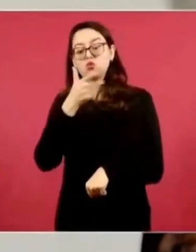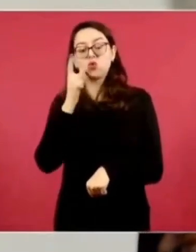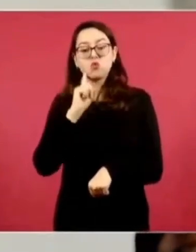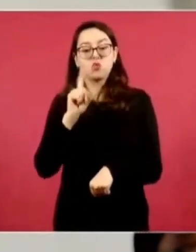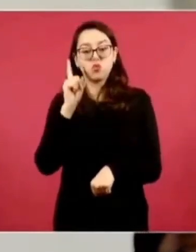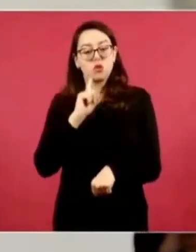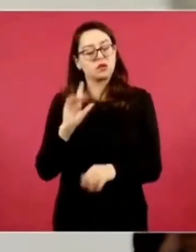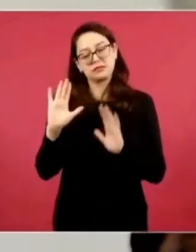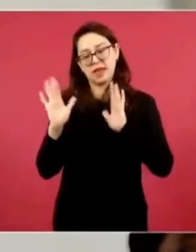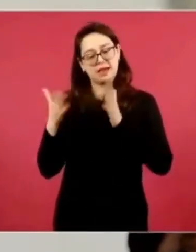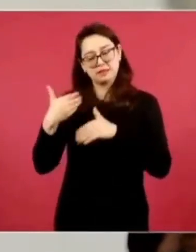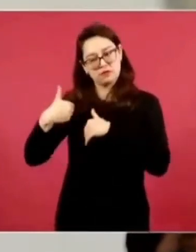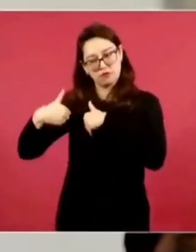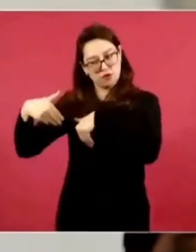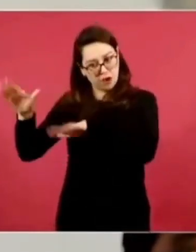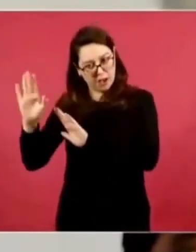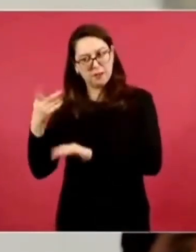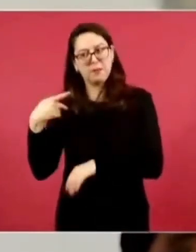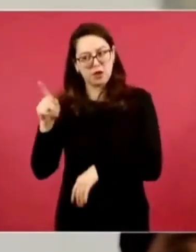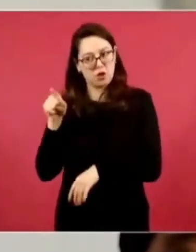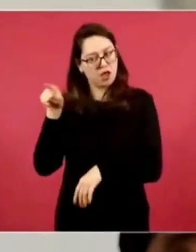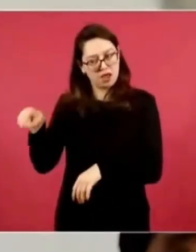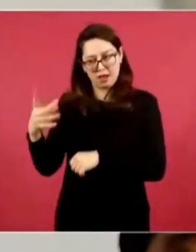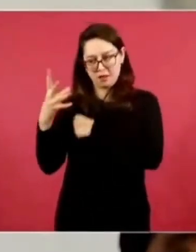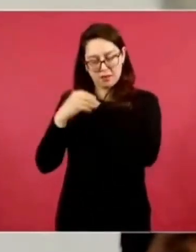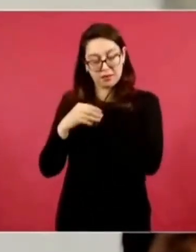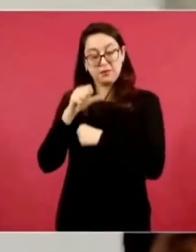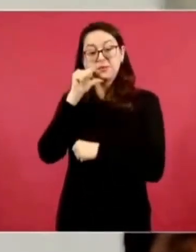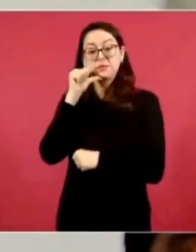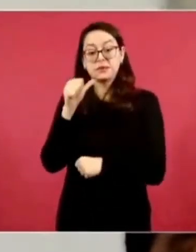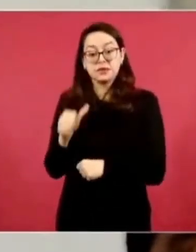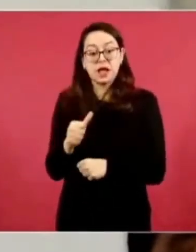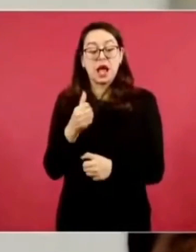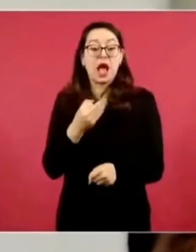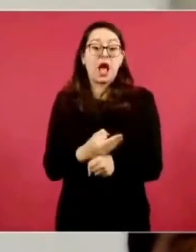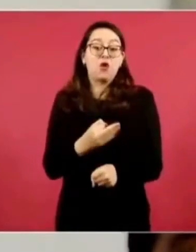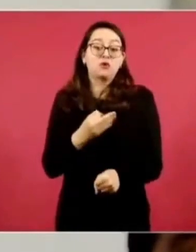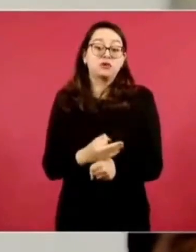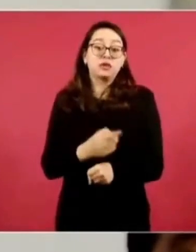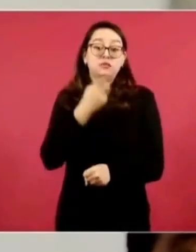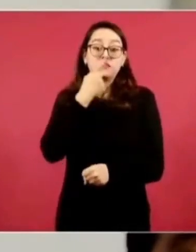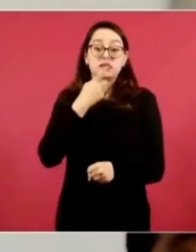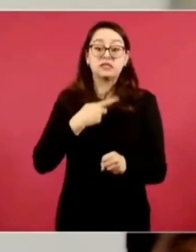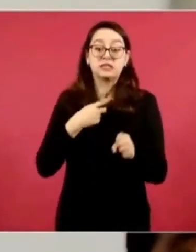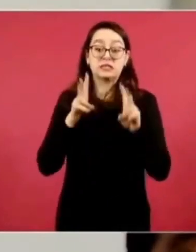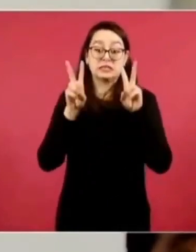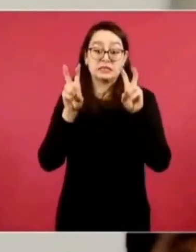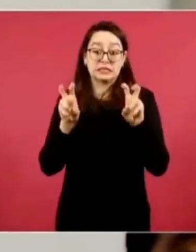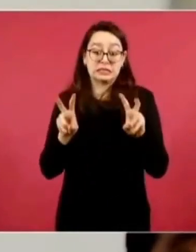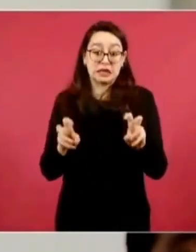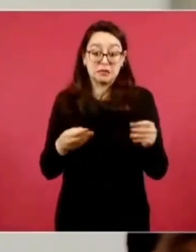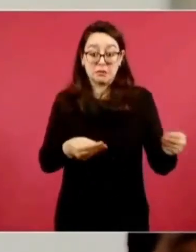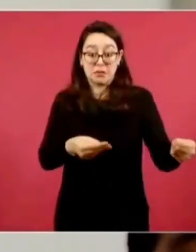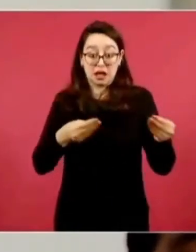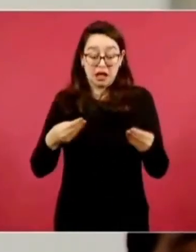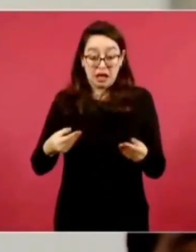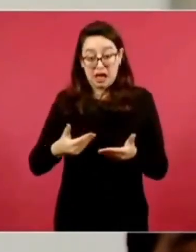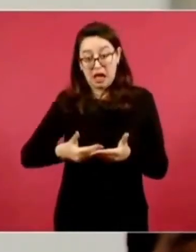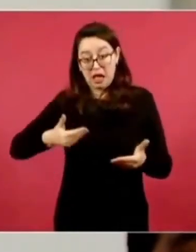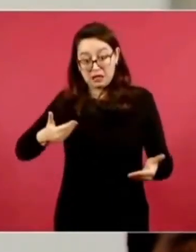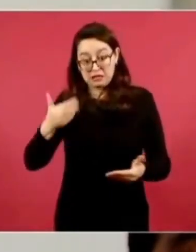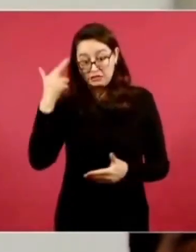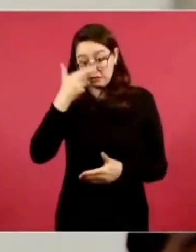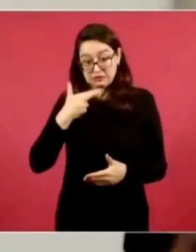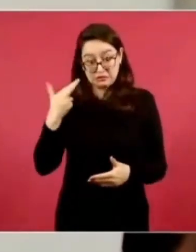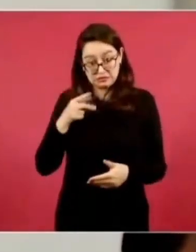¿no? Y esta ocasión nuevamente llegaron al grado de pedirme que enviara mis temas para revisarlos. Y eso lo